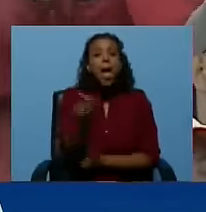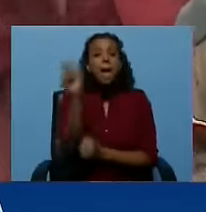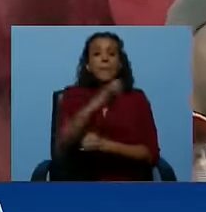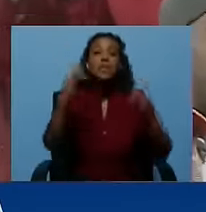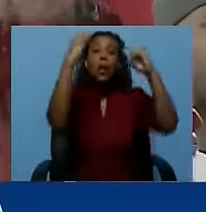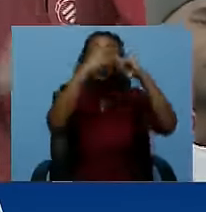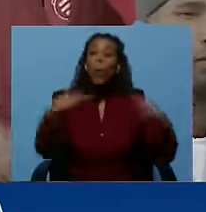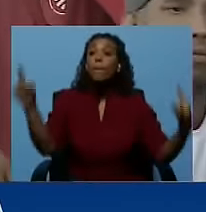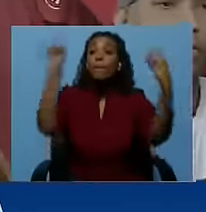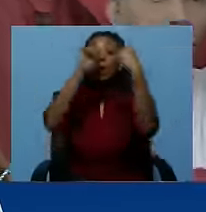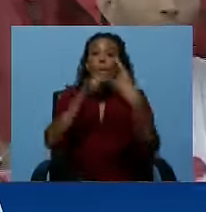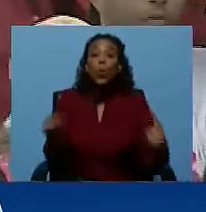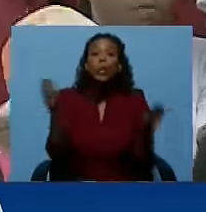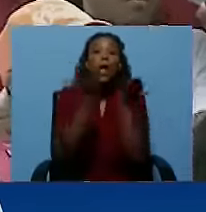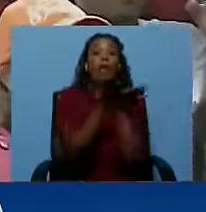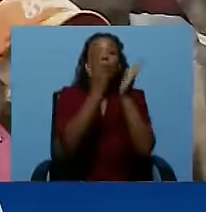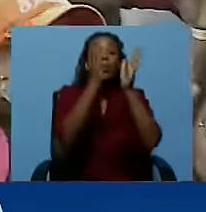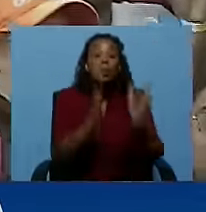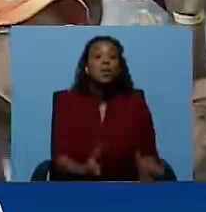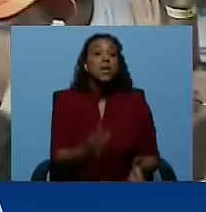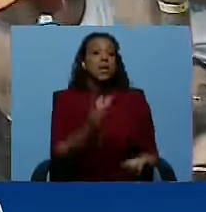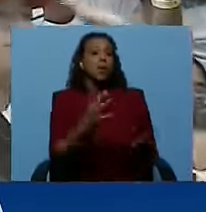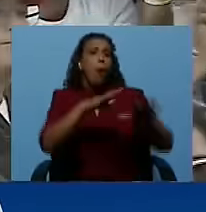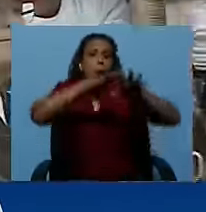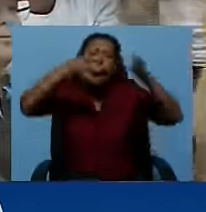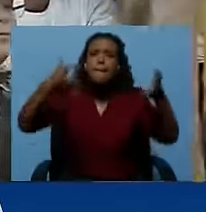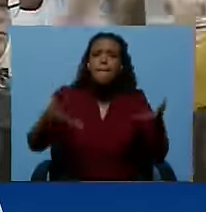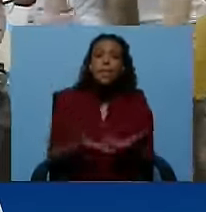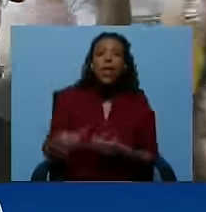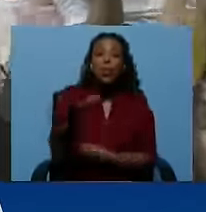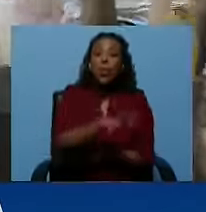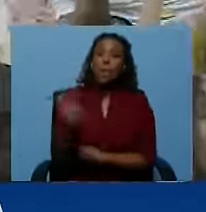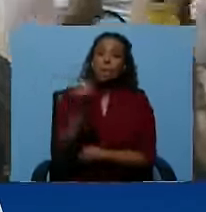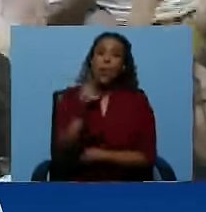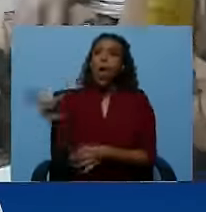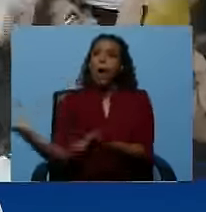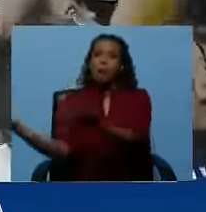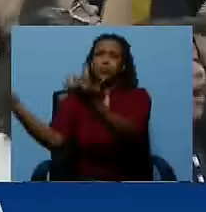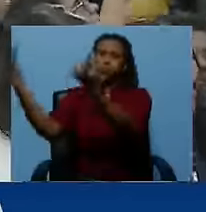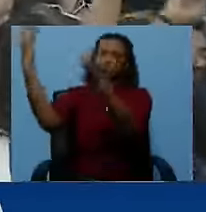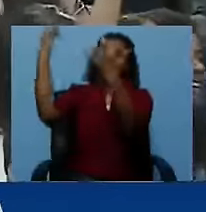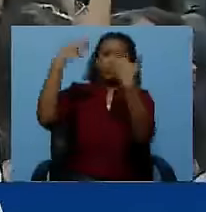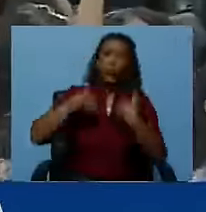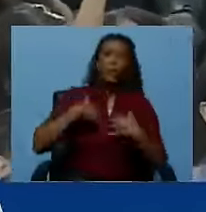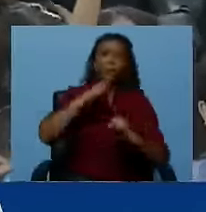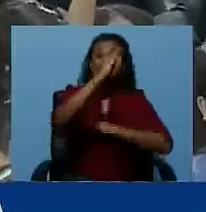campamentos juveniles y estudiantiles mundiales en Venezuela.